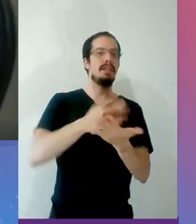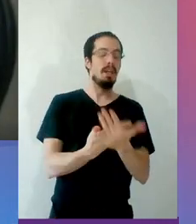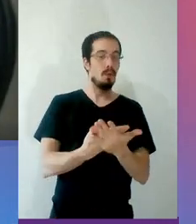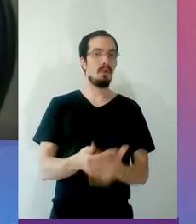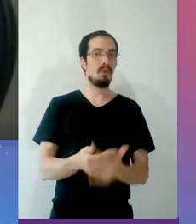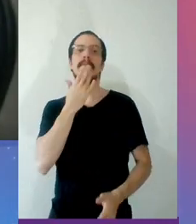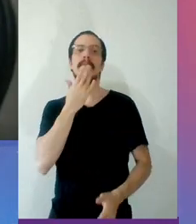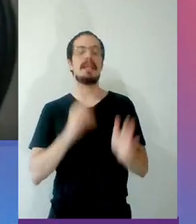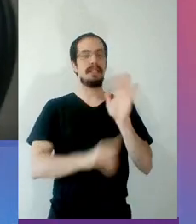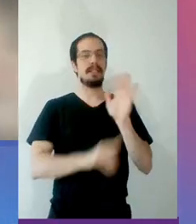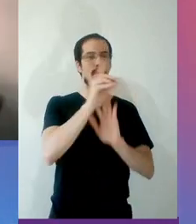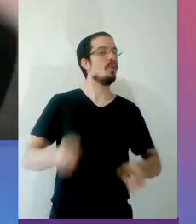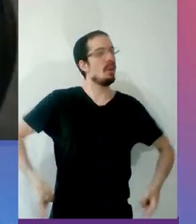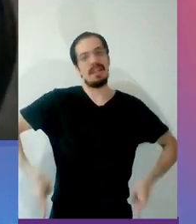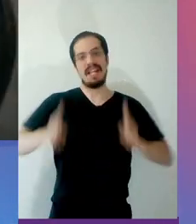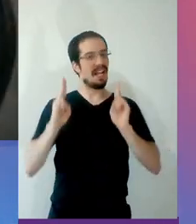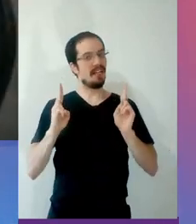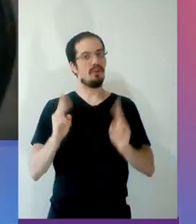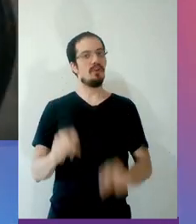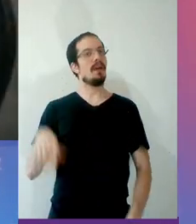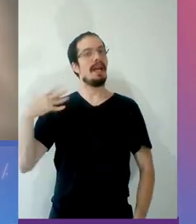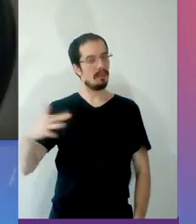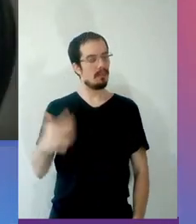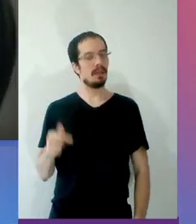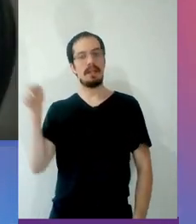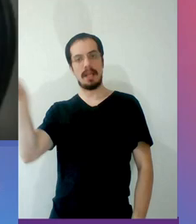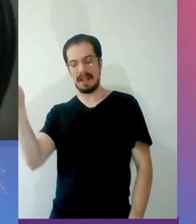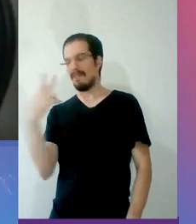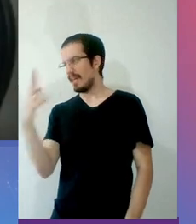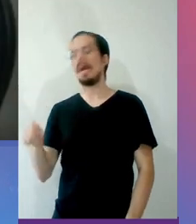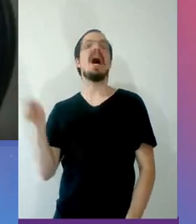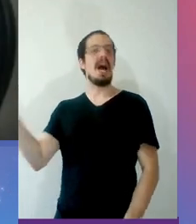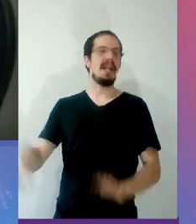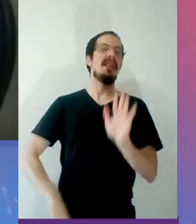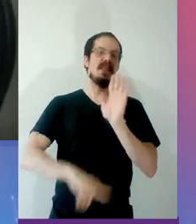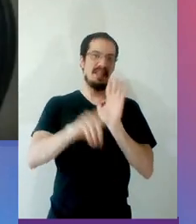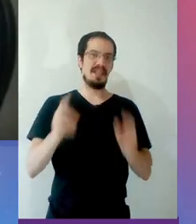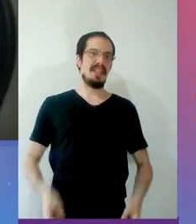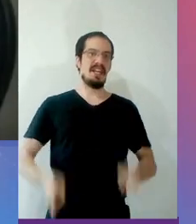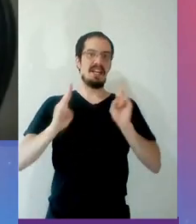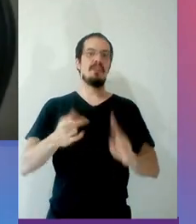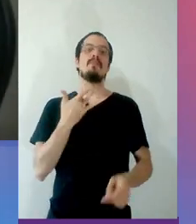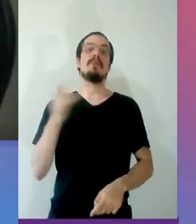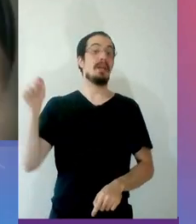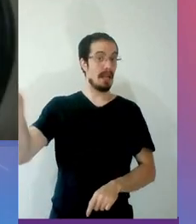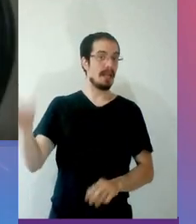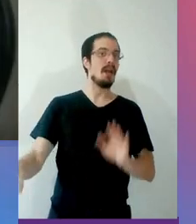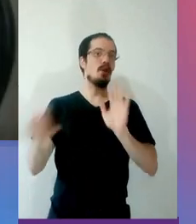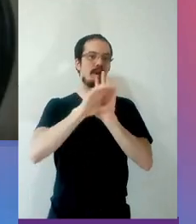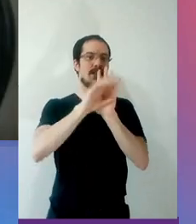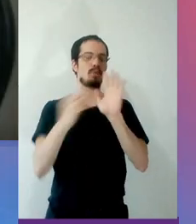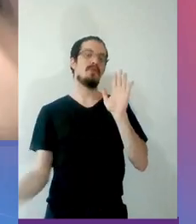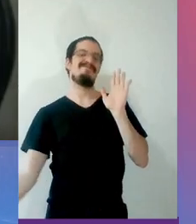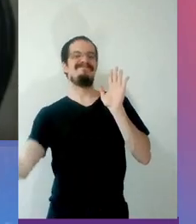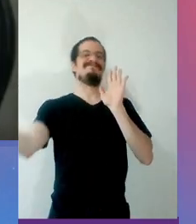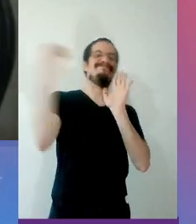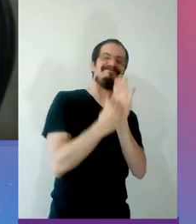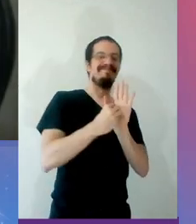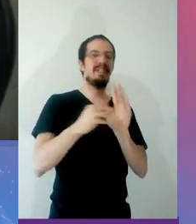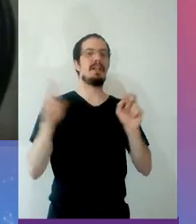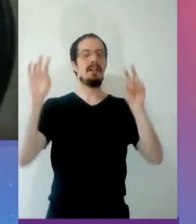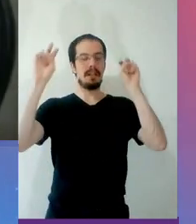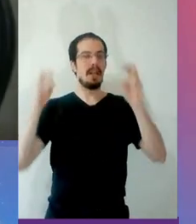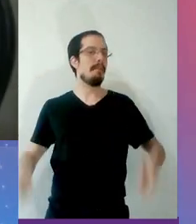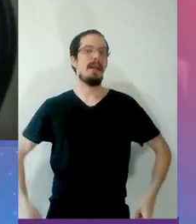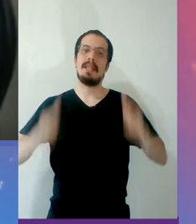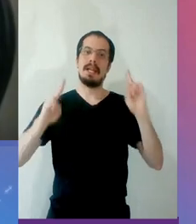pone institucionalmente en el marco, en la carta magna de un país, que la salud y la educación son un derecho, eso